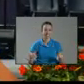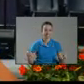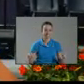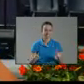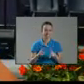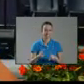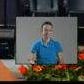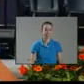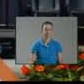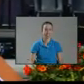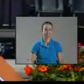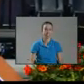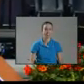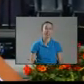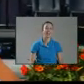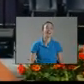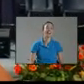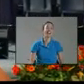¿sabe por qué?